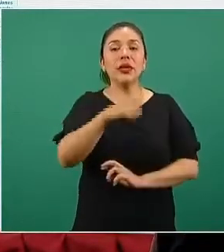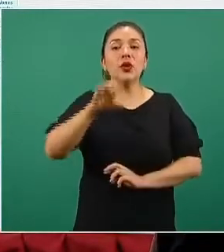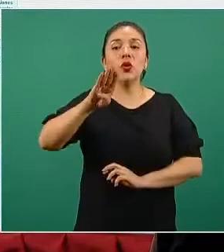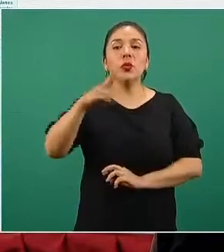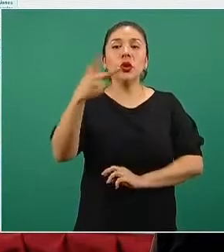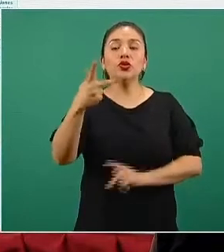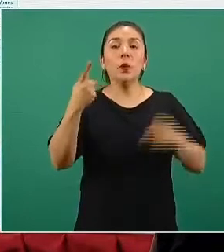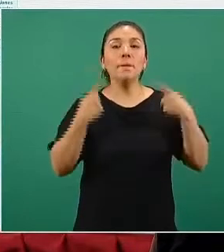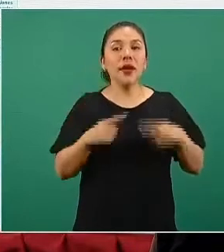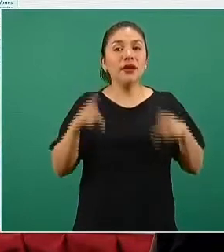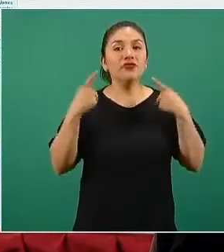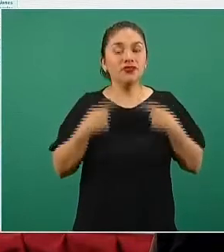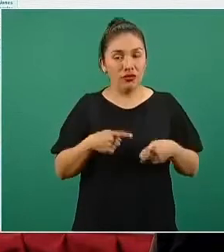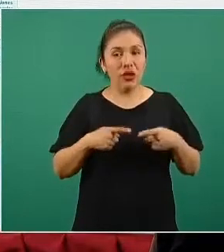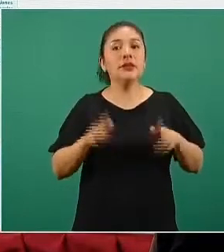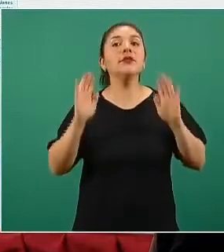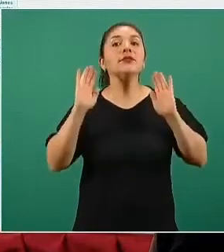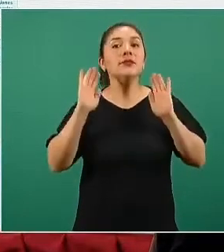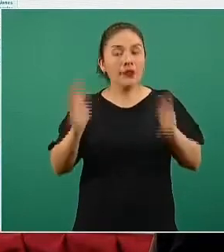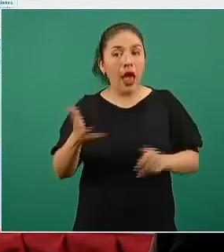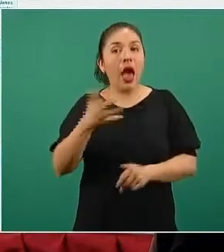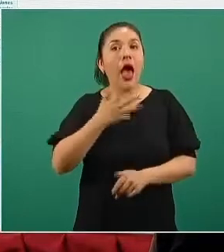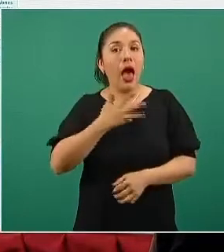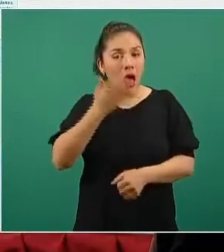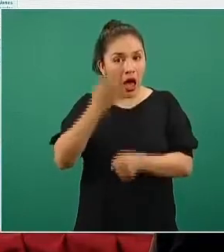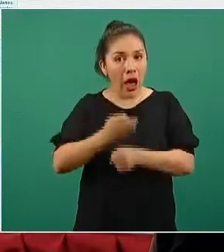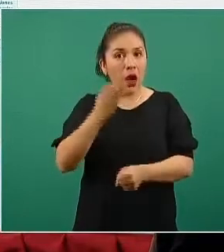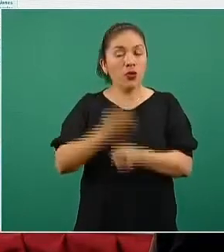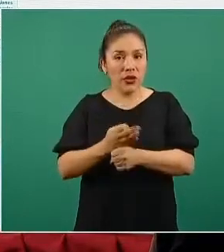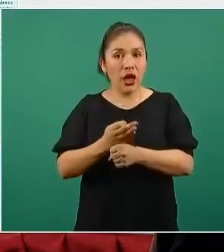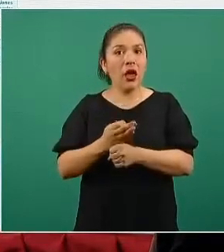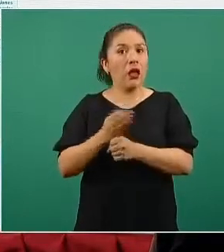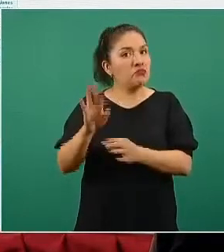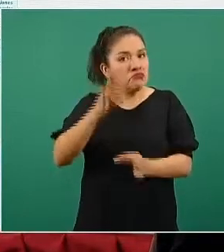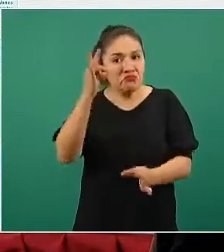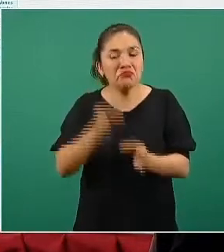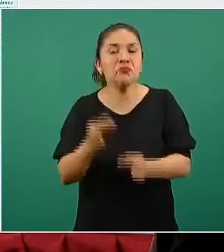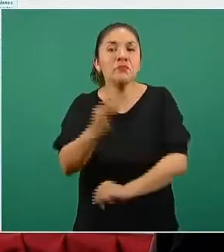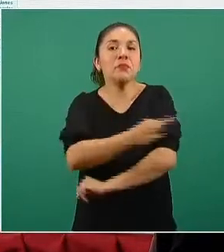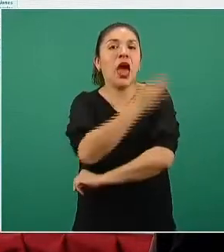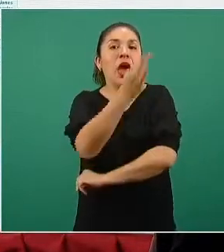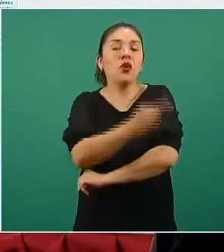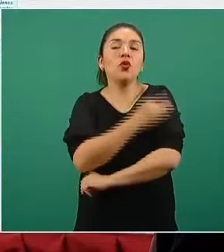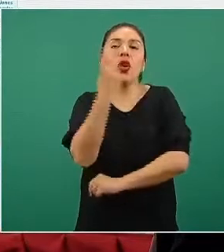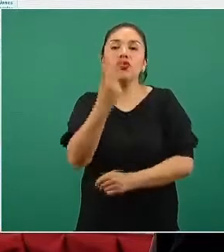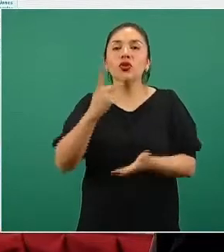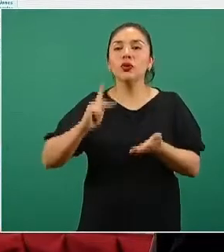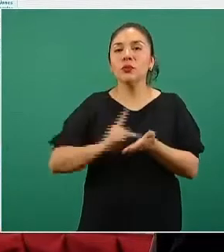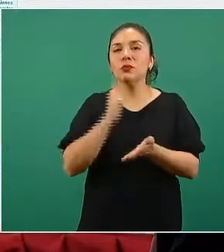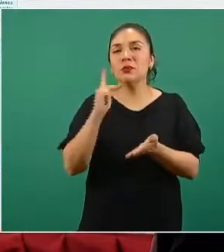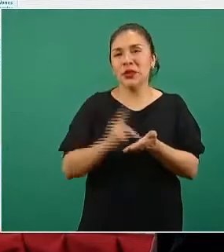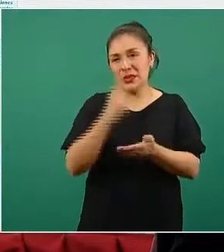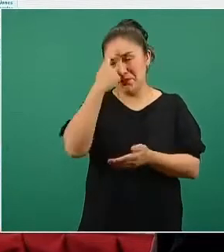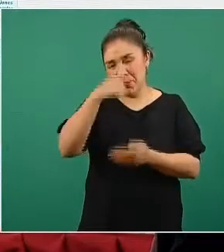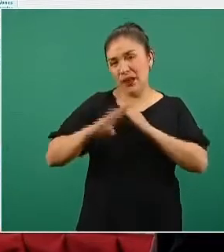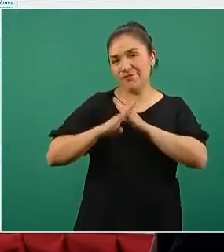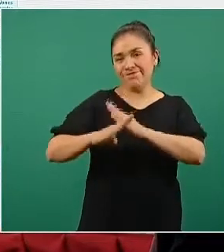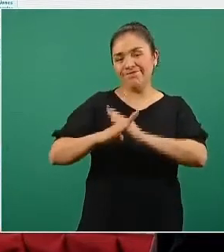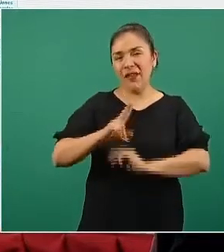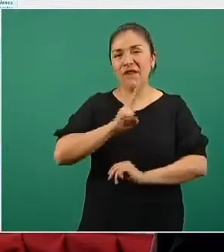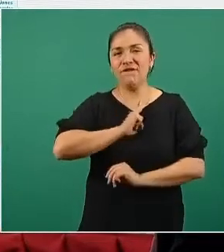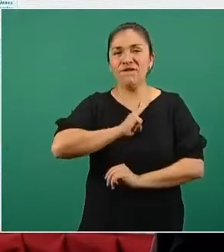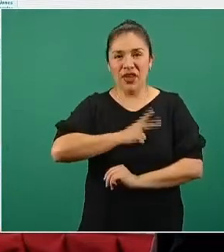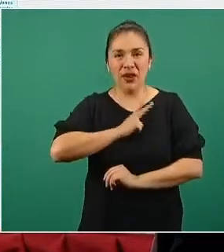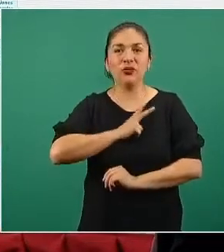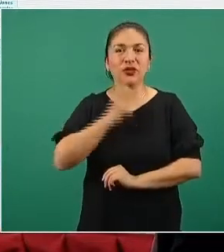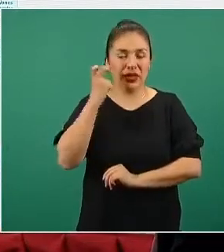86.198 personas que tienen actualmente un esquema completo de